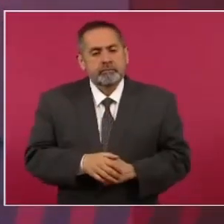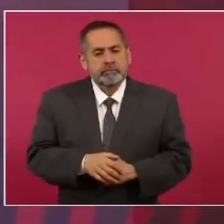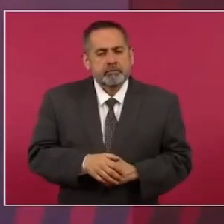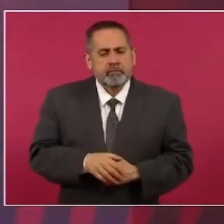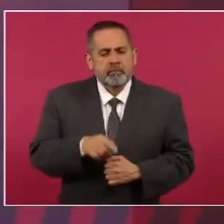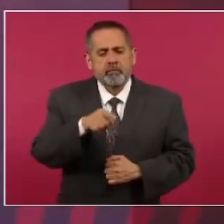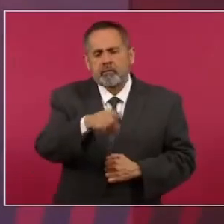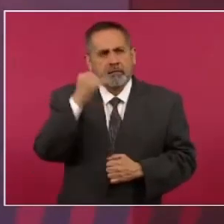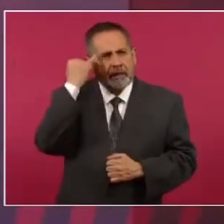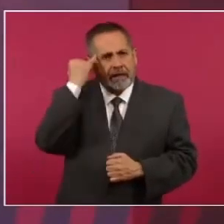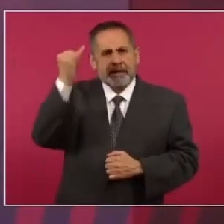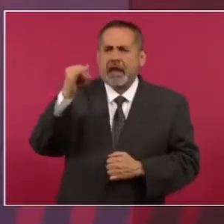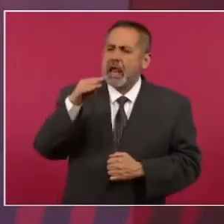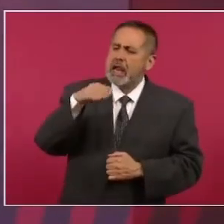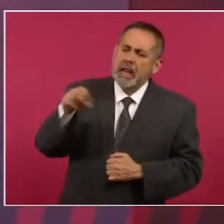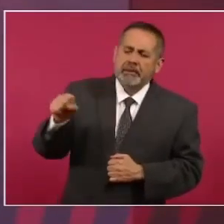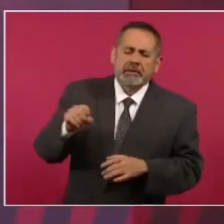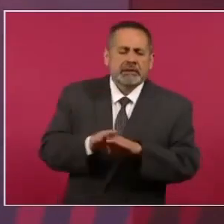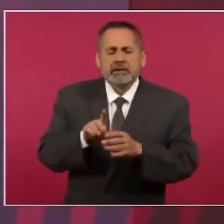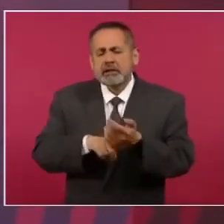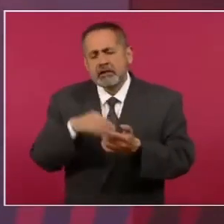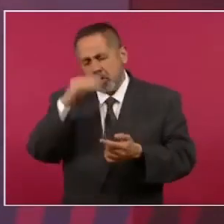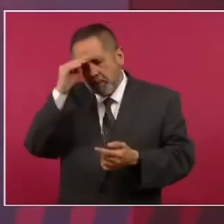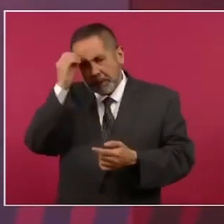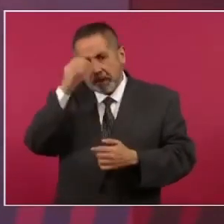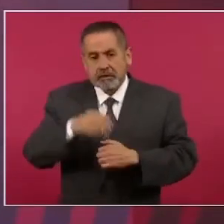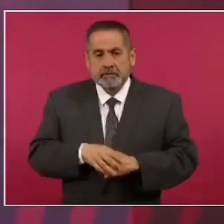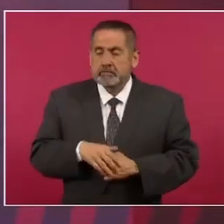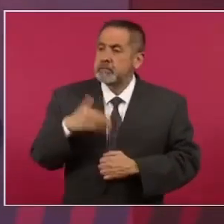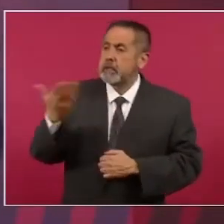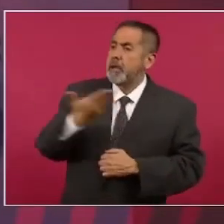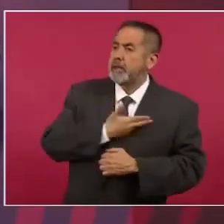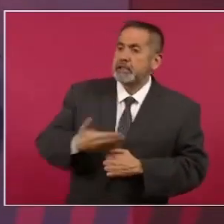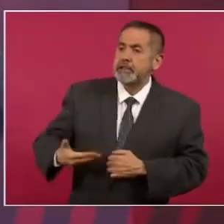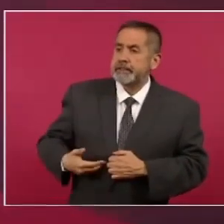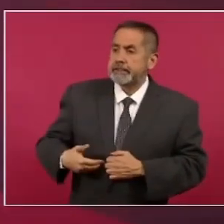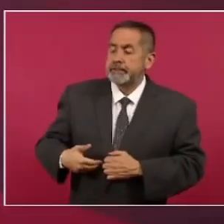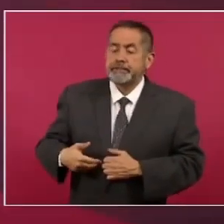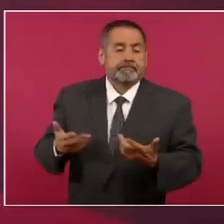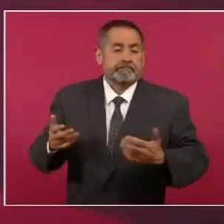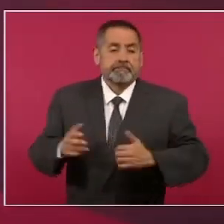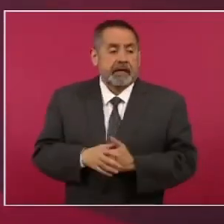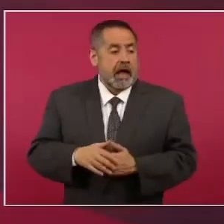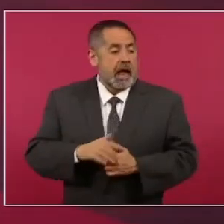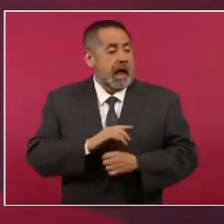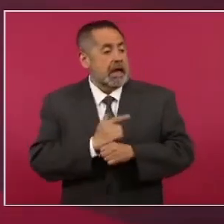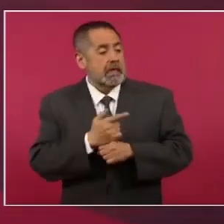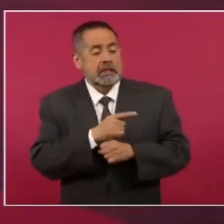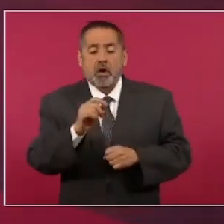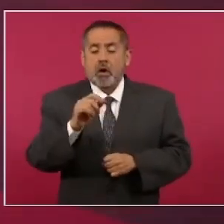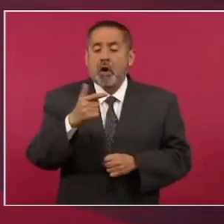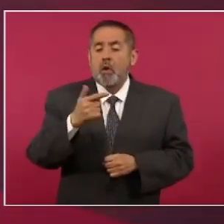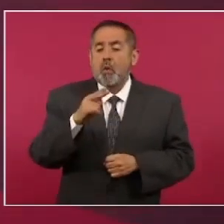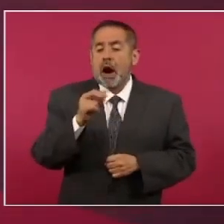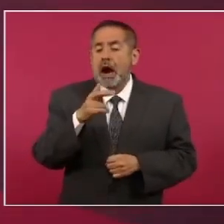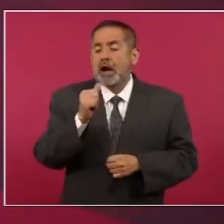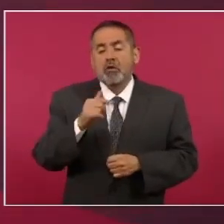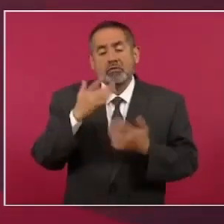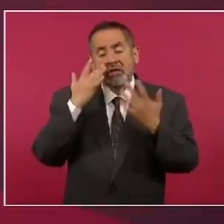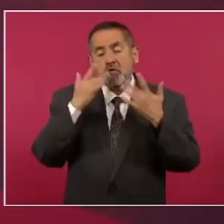el Seguro Social, licenciado? Señor presidente, ya renunció el licenciado Santos Guajardo,